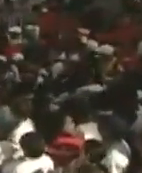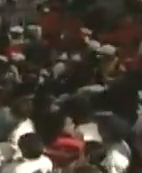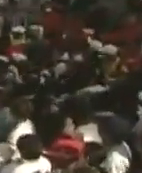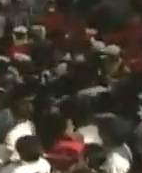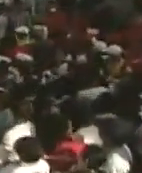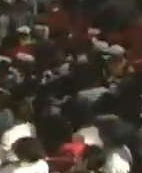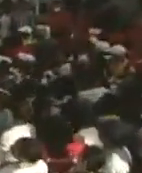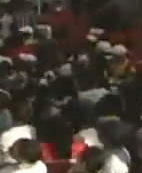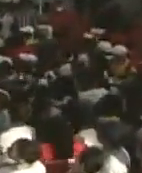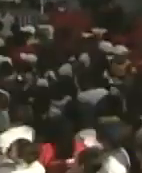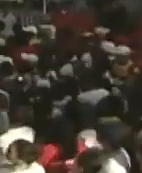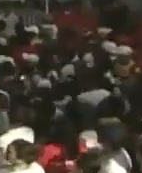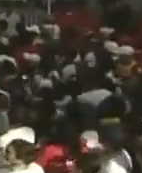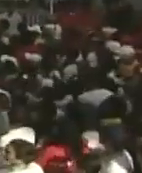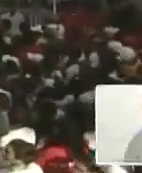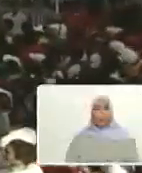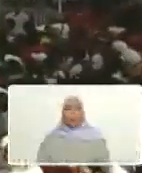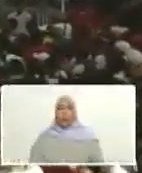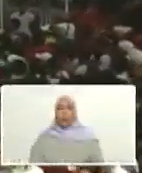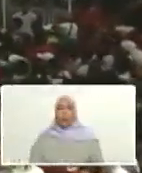Aunque las agencias de noticias